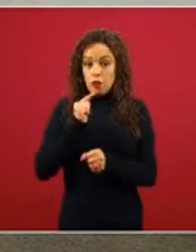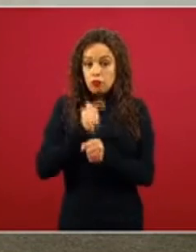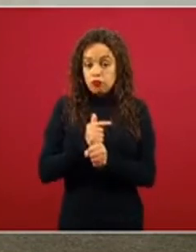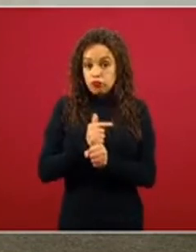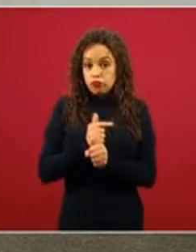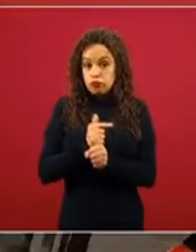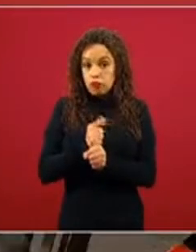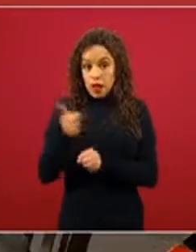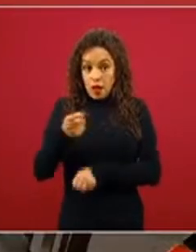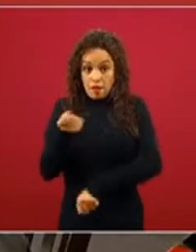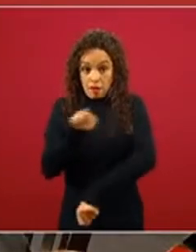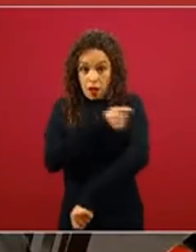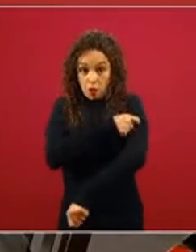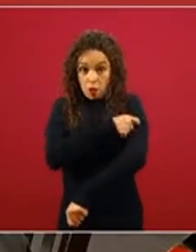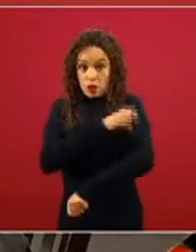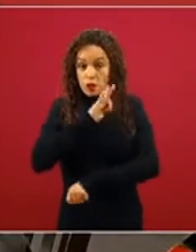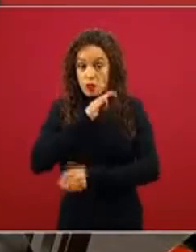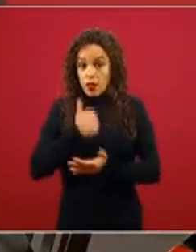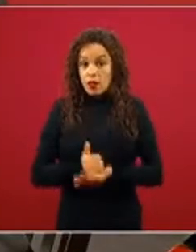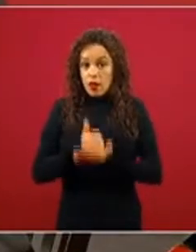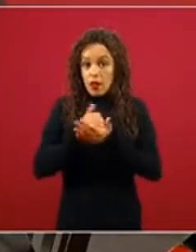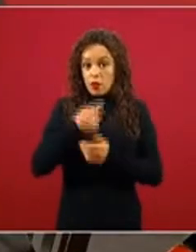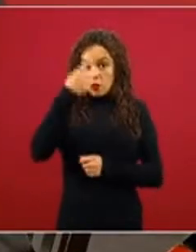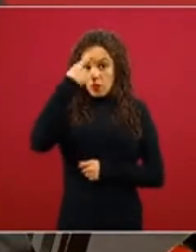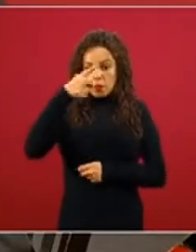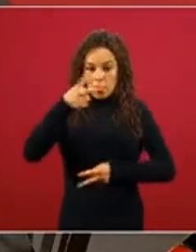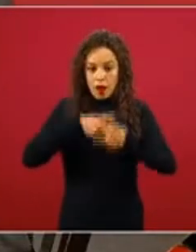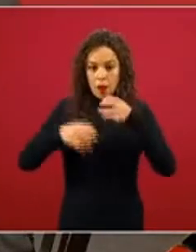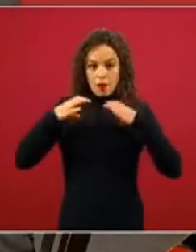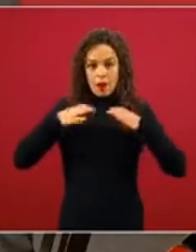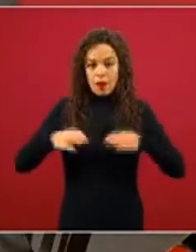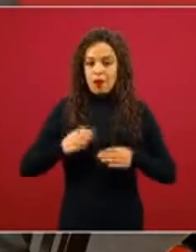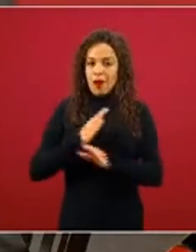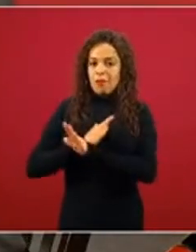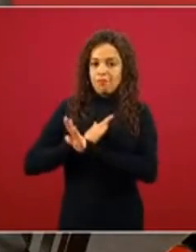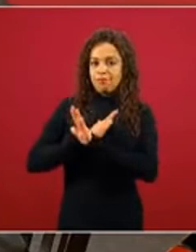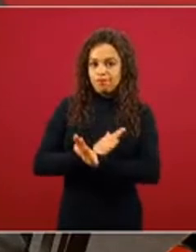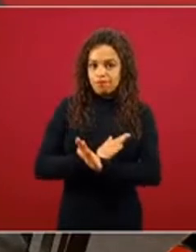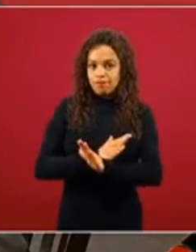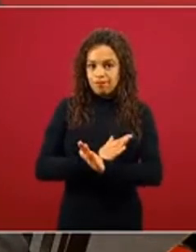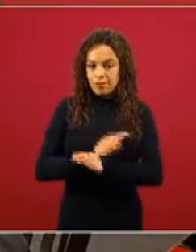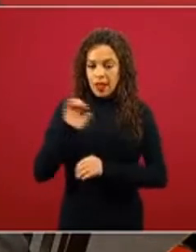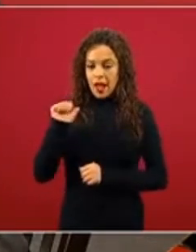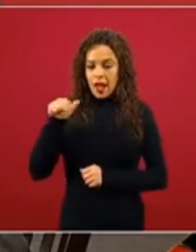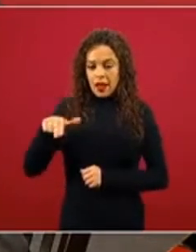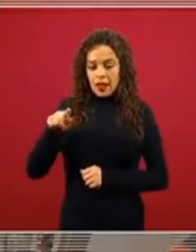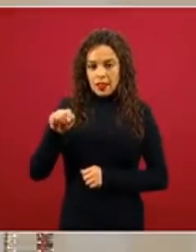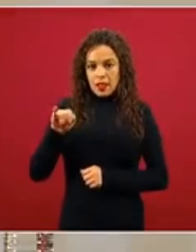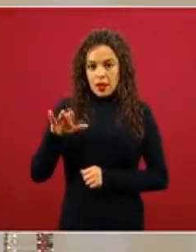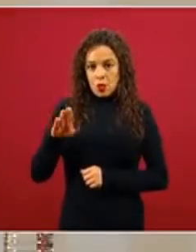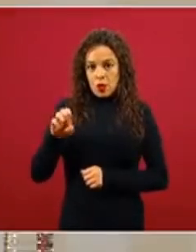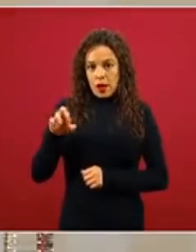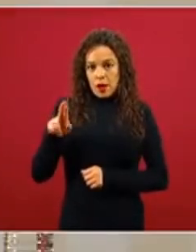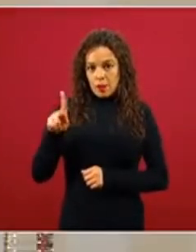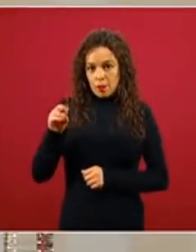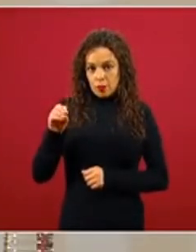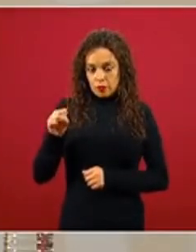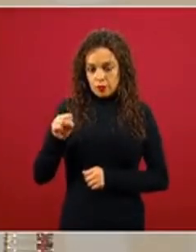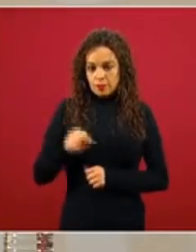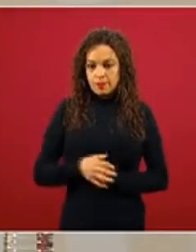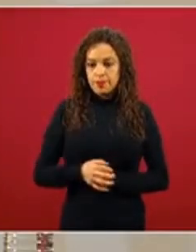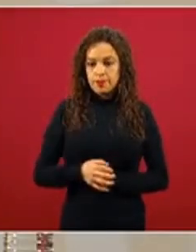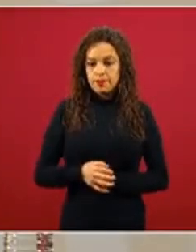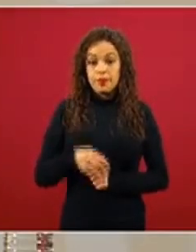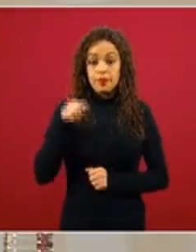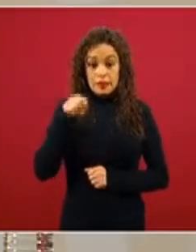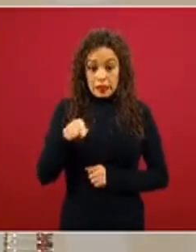ejemplo, generar anticuerpos. Y esta es la fase 2. Y esa eficacia, como lo relaté hace unos días, es todo en